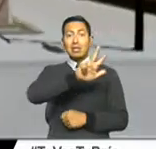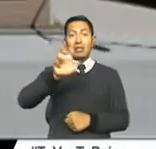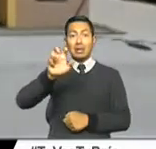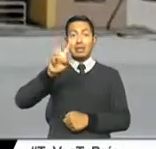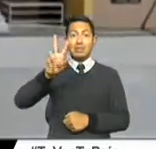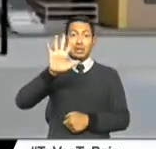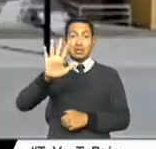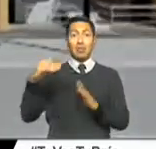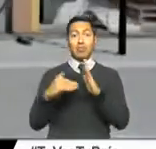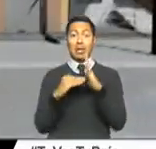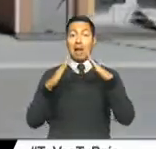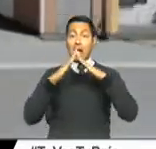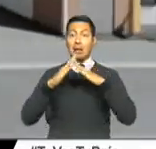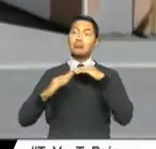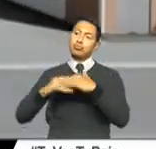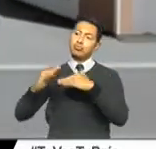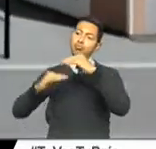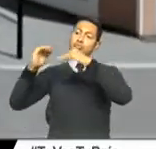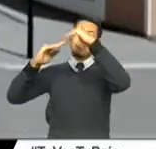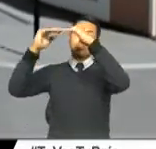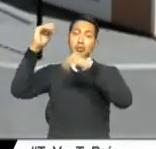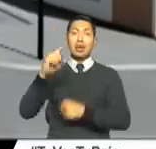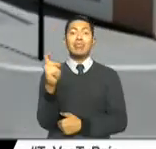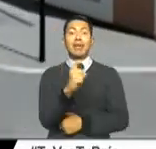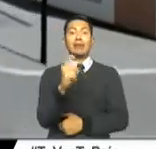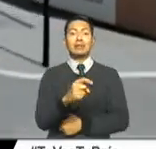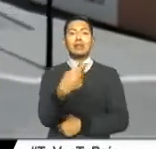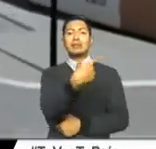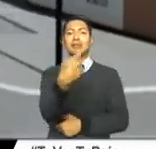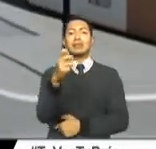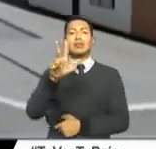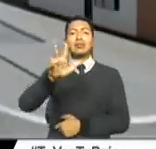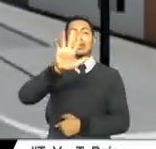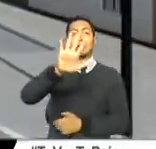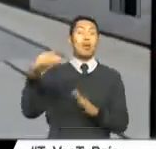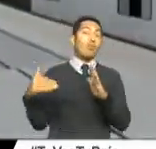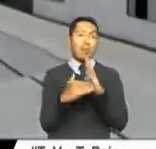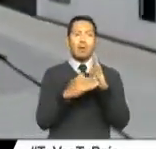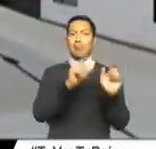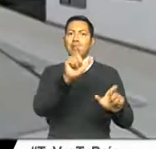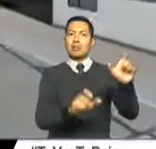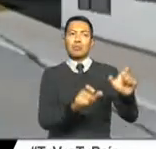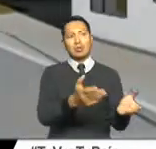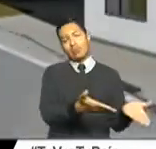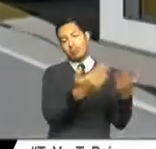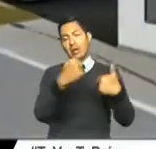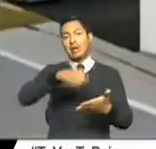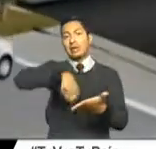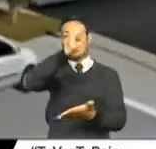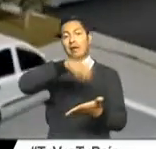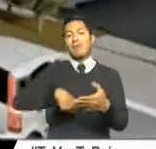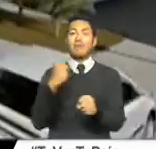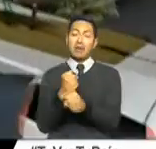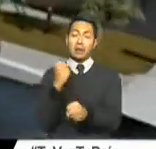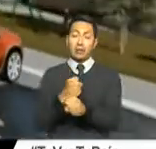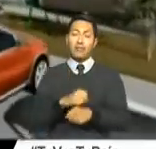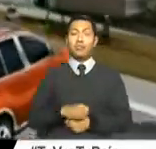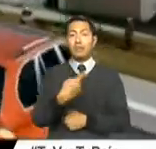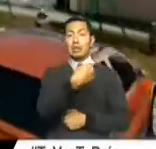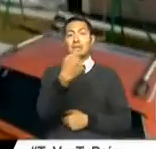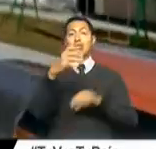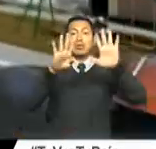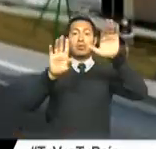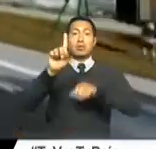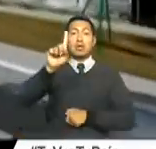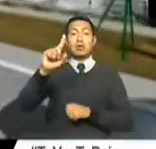325 mil casas se requerirá la mano de obra de 135 mil personas. 191 mil casas serán entregadas de